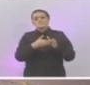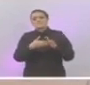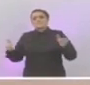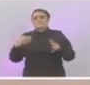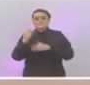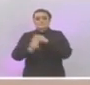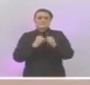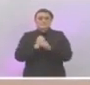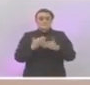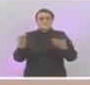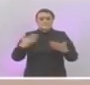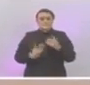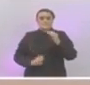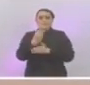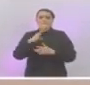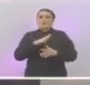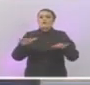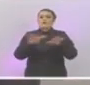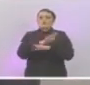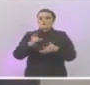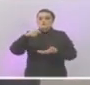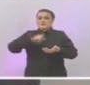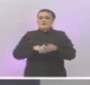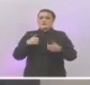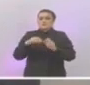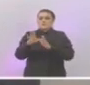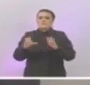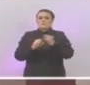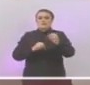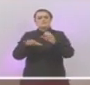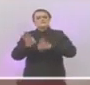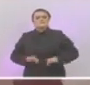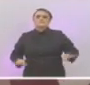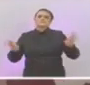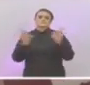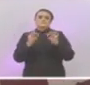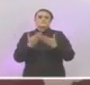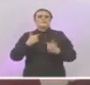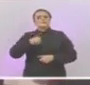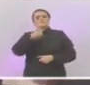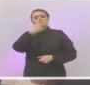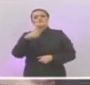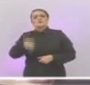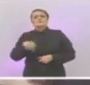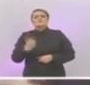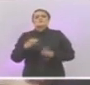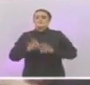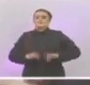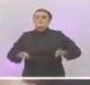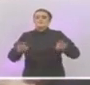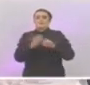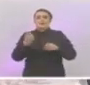en estos años, es una de las reformas institucionales más importantes, reitero, es una de las